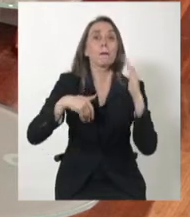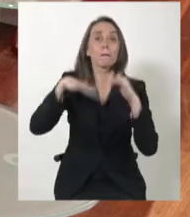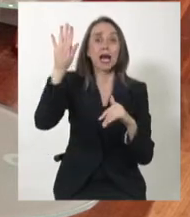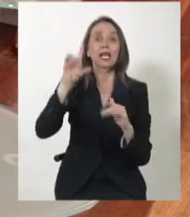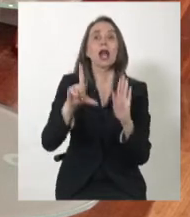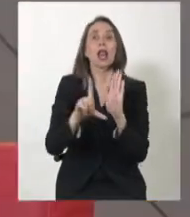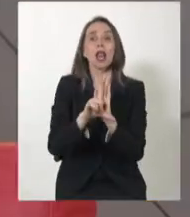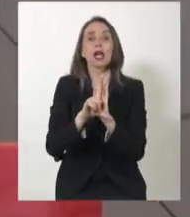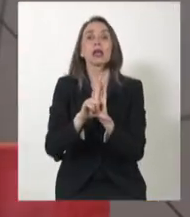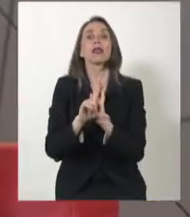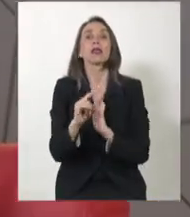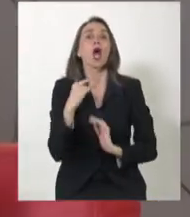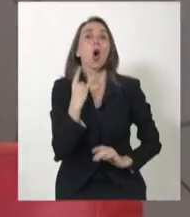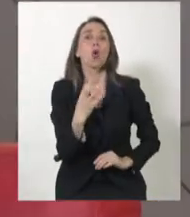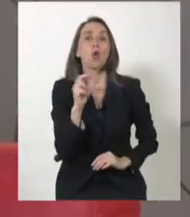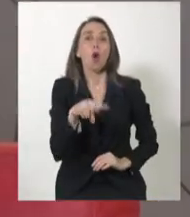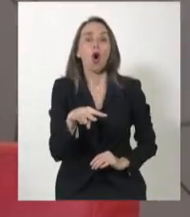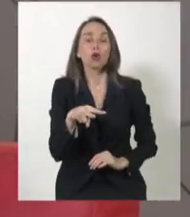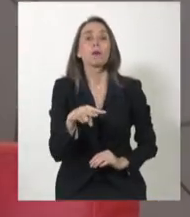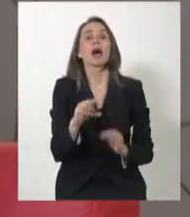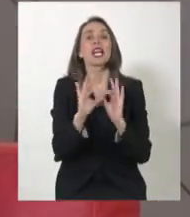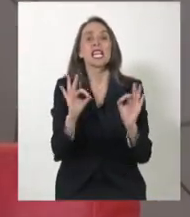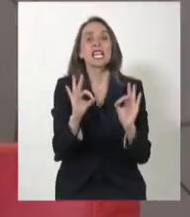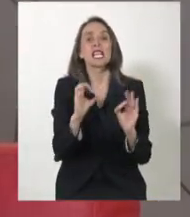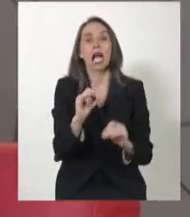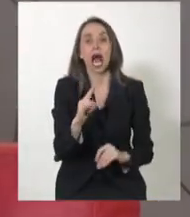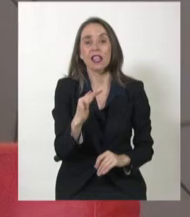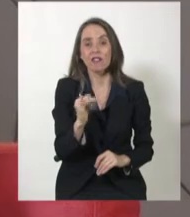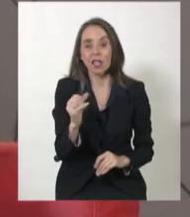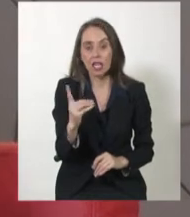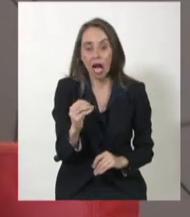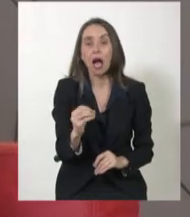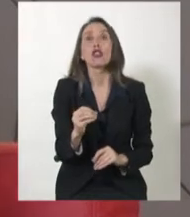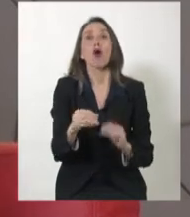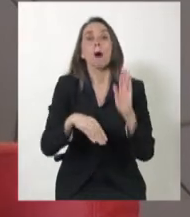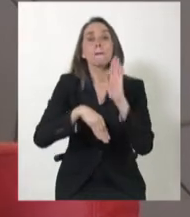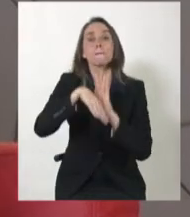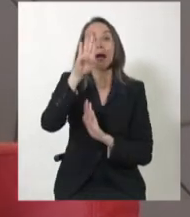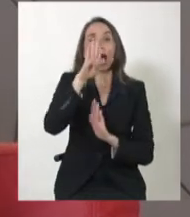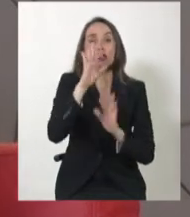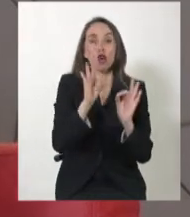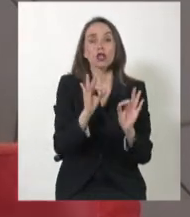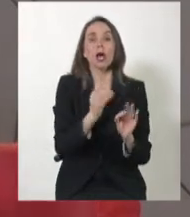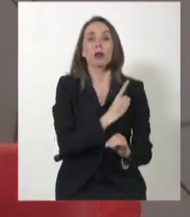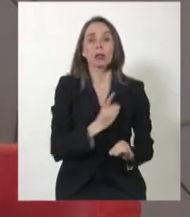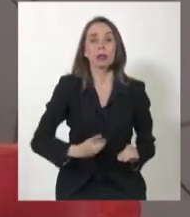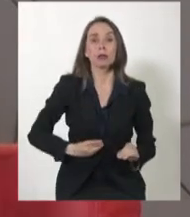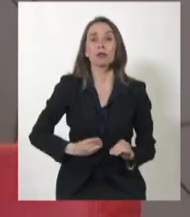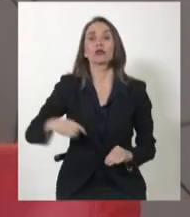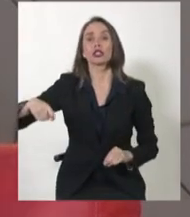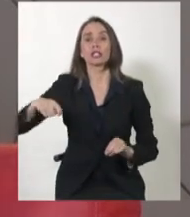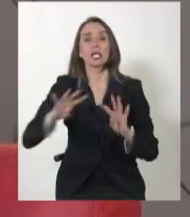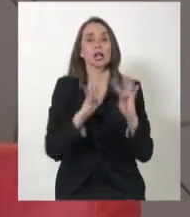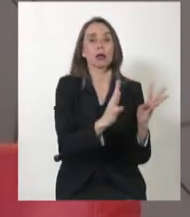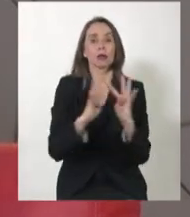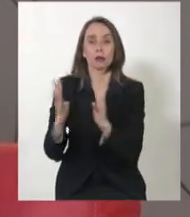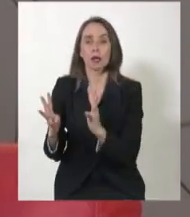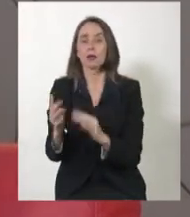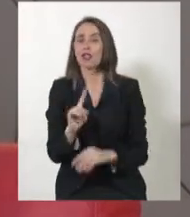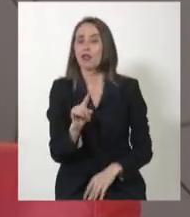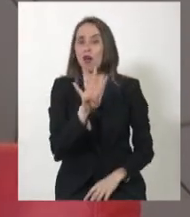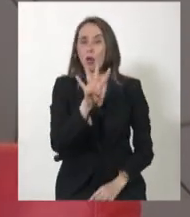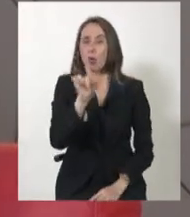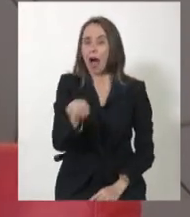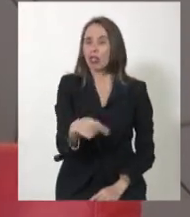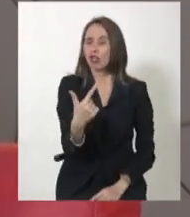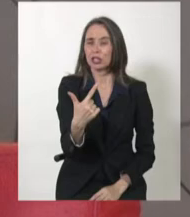leyes de quórum calificado, es decir, mayoría absoluta, diputado y senador en ejercicio. Si queremos proteger algo, pero en ningún caso con la regla del 4/7. Y